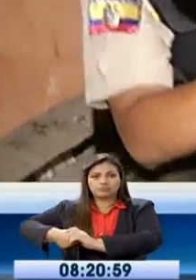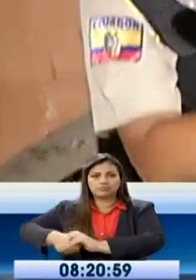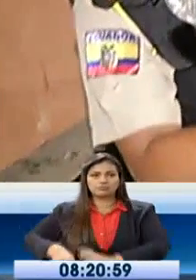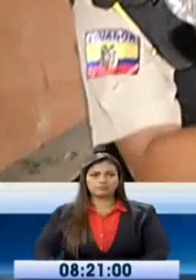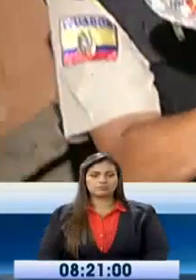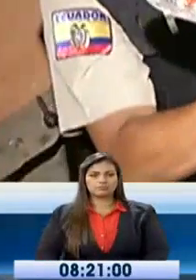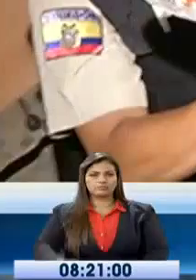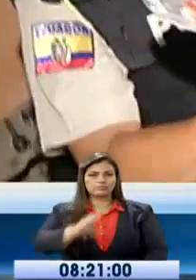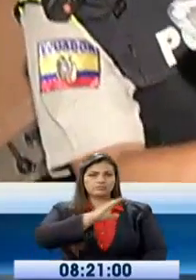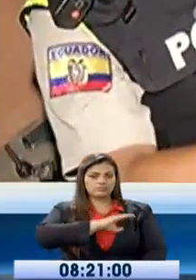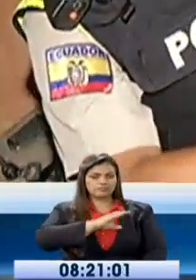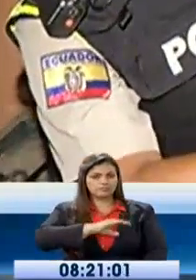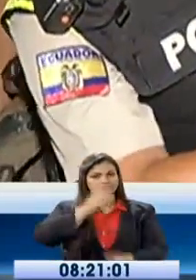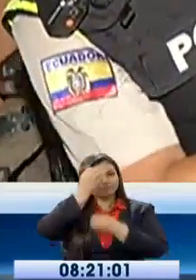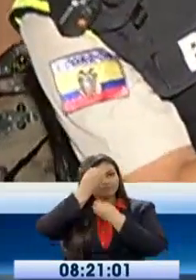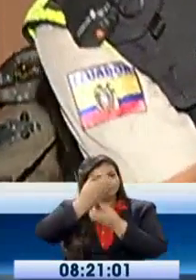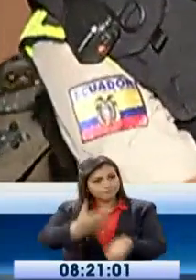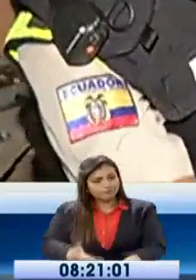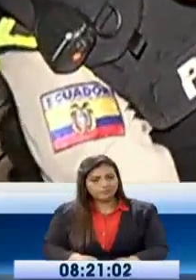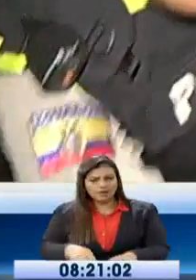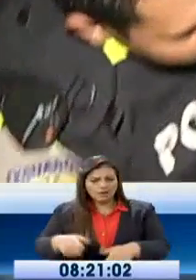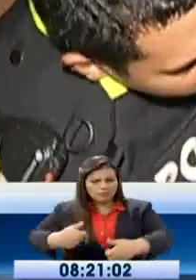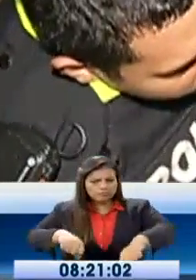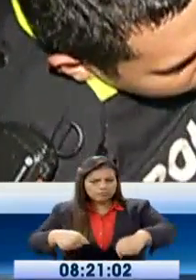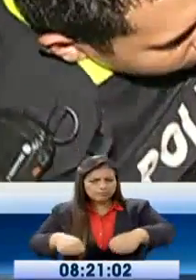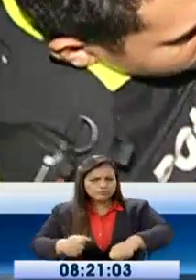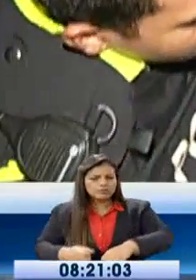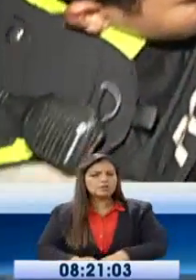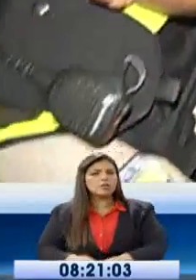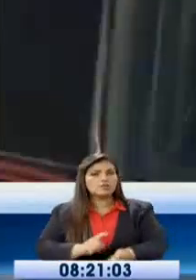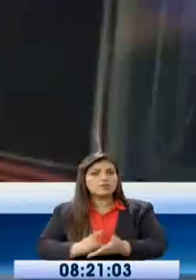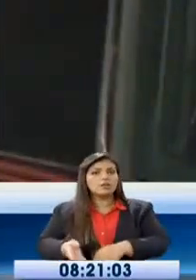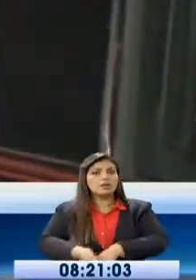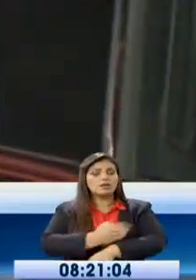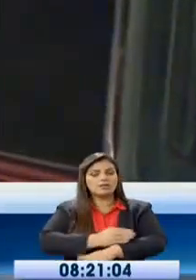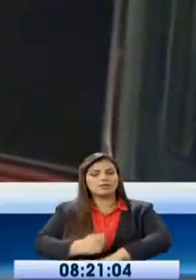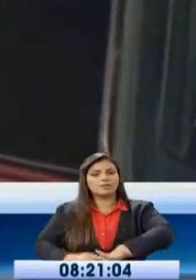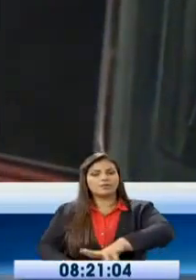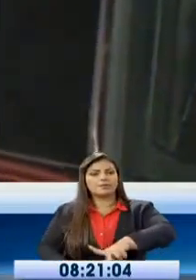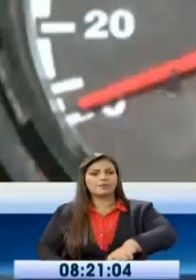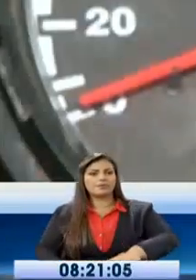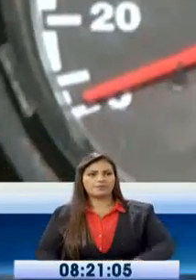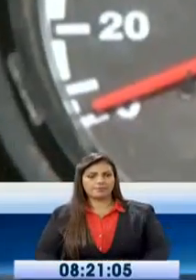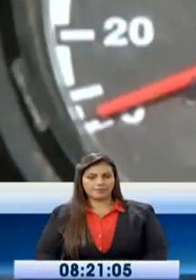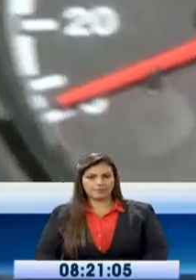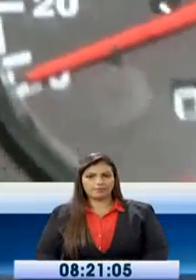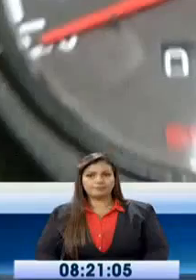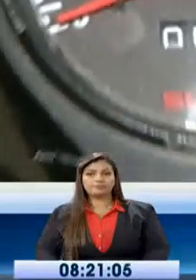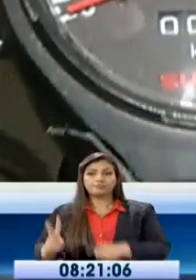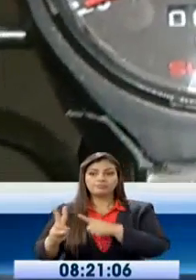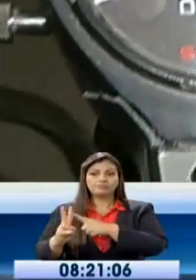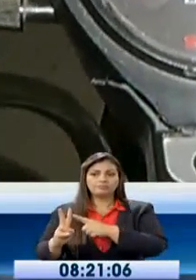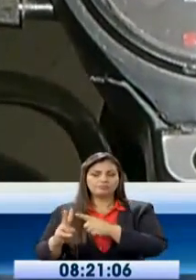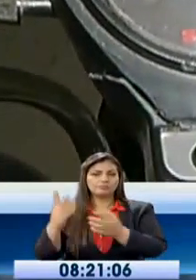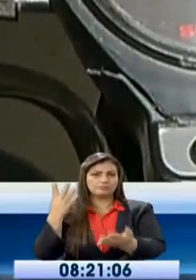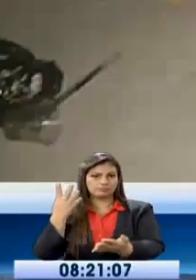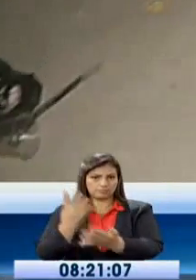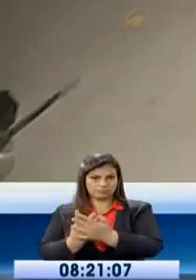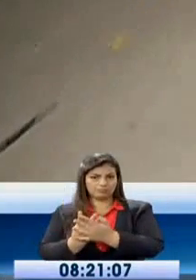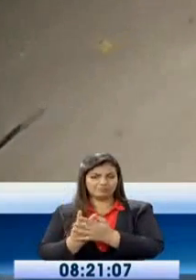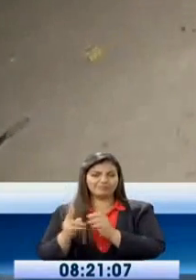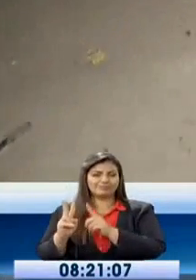gendarmes informaron que la moto había sido robada semanas atrás en Guayaquil. Uno de los retenidos indicó que había comprado el